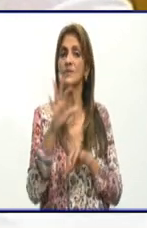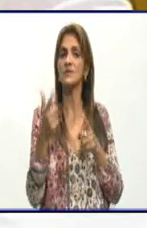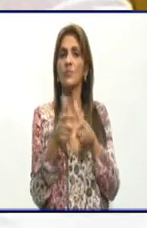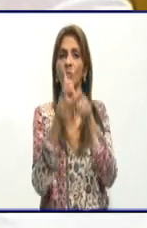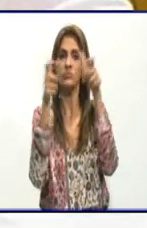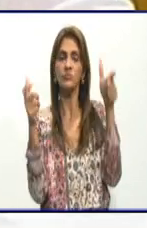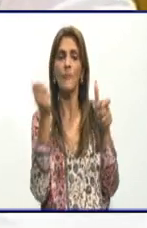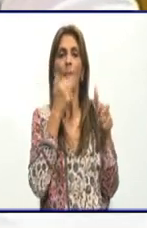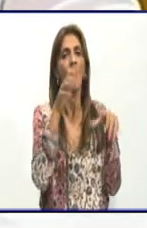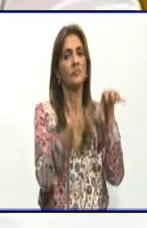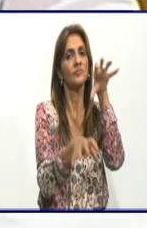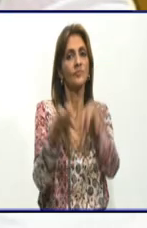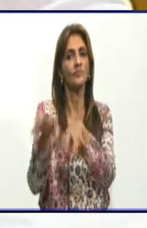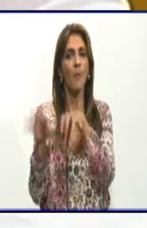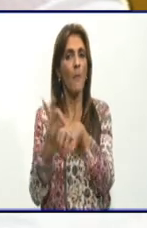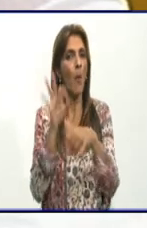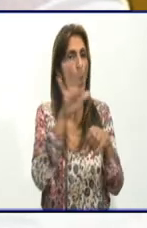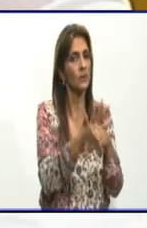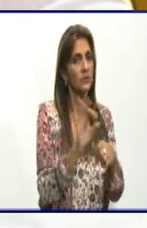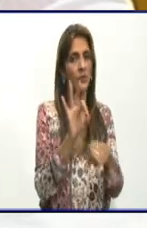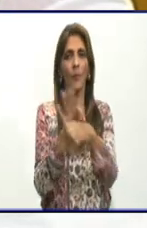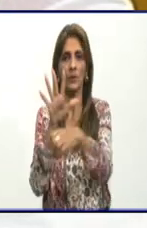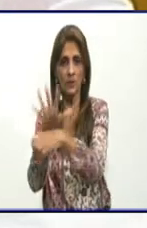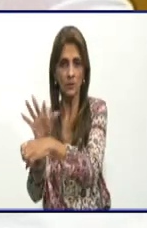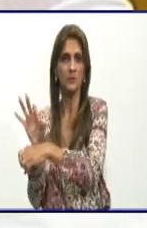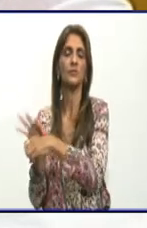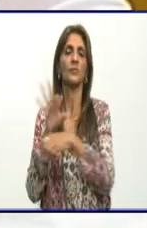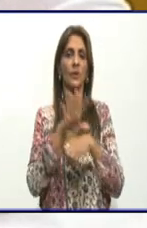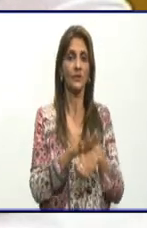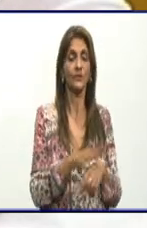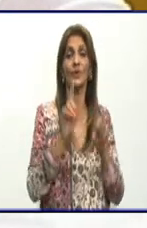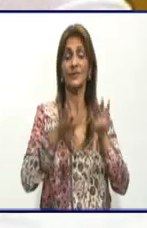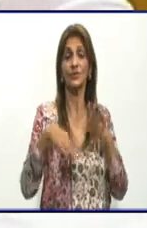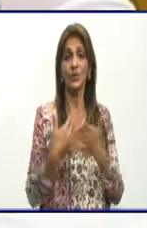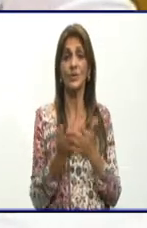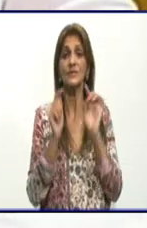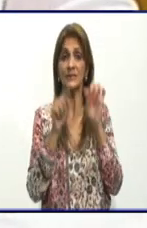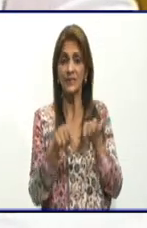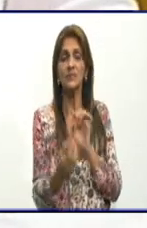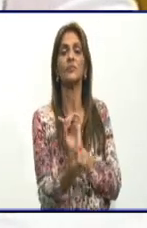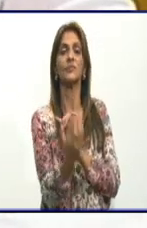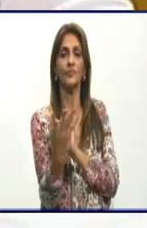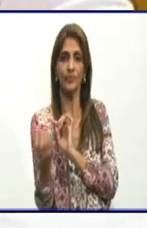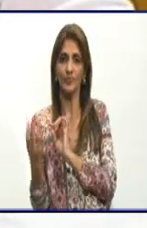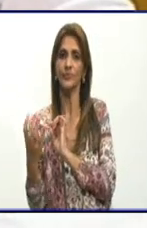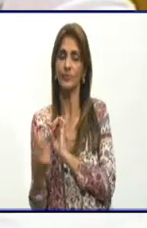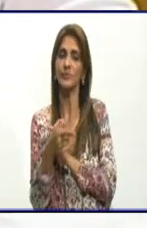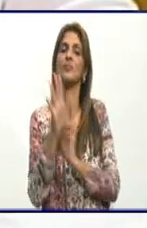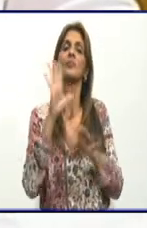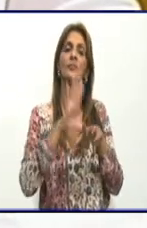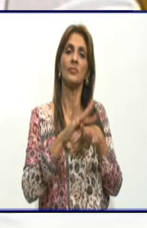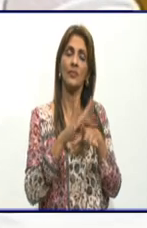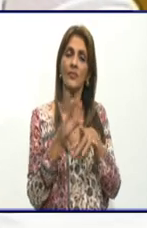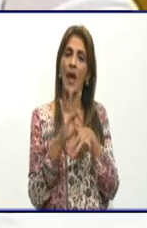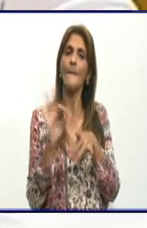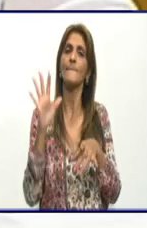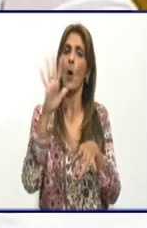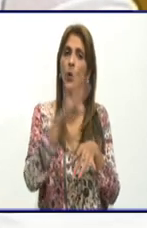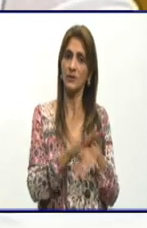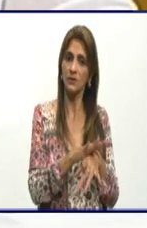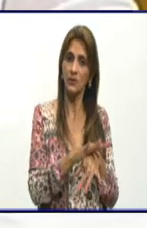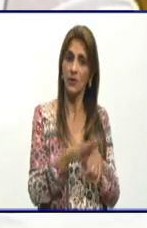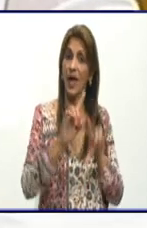mayor focalidad. Y, por supuesto, estos mismos son los que coinciden con la aparición de casos de dengue. Entonces, ojo con